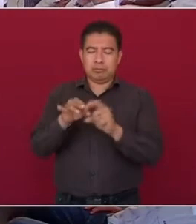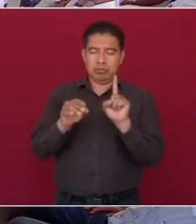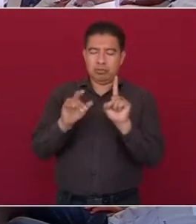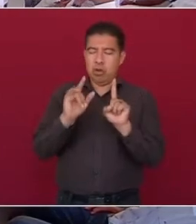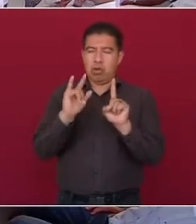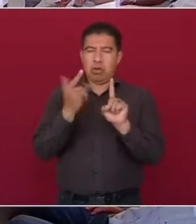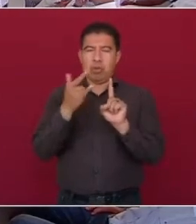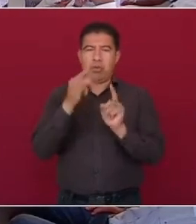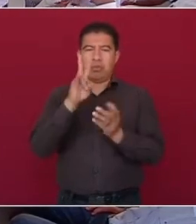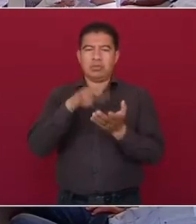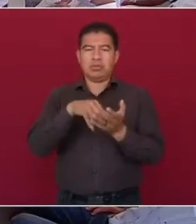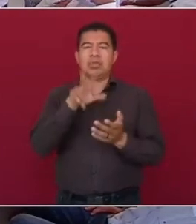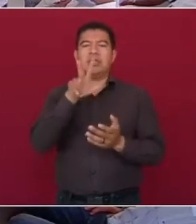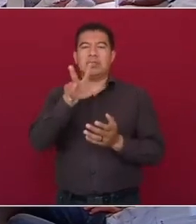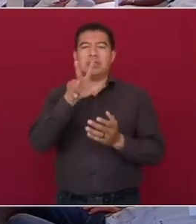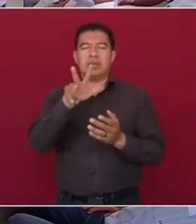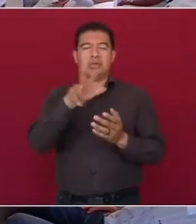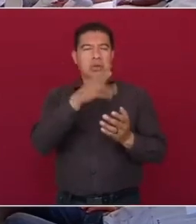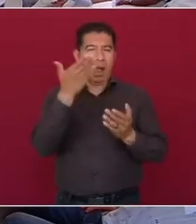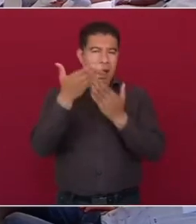julio del 2018.